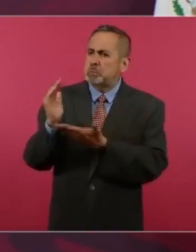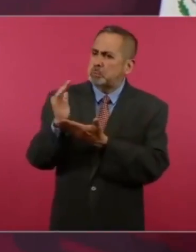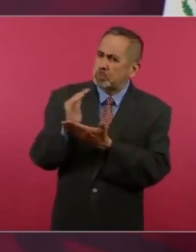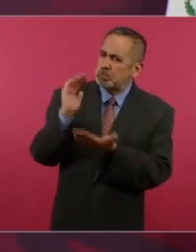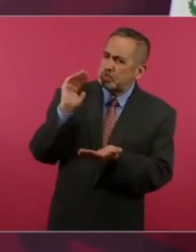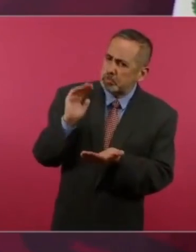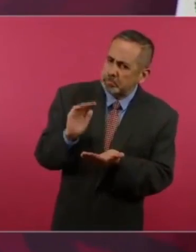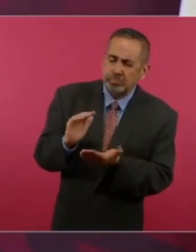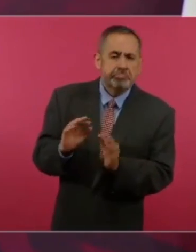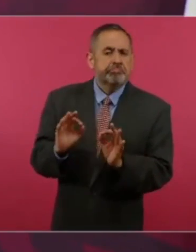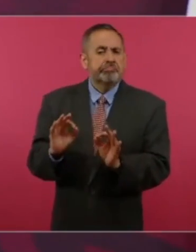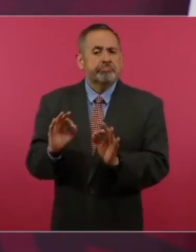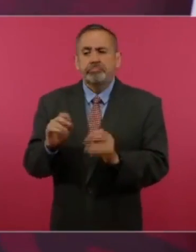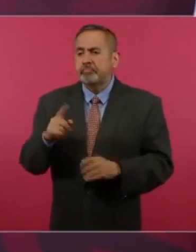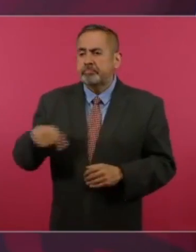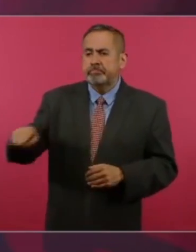la gente